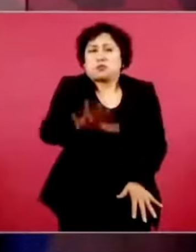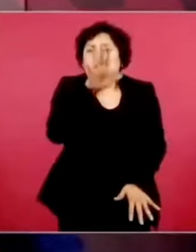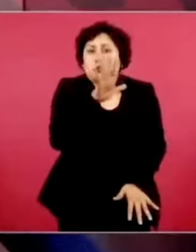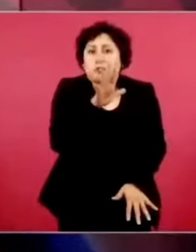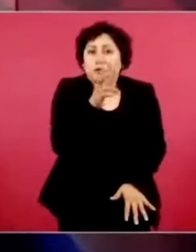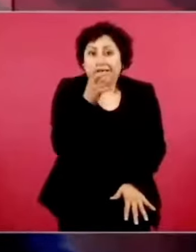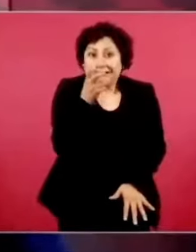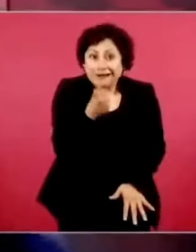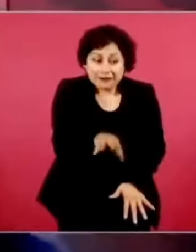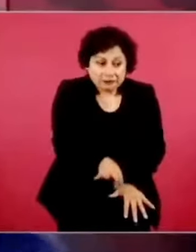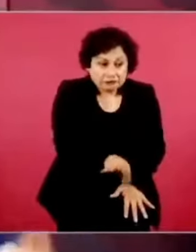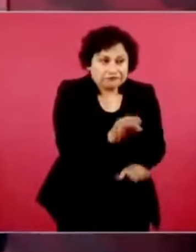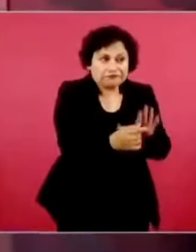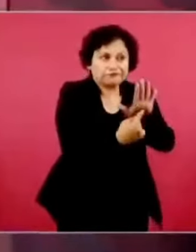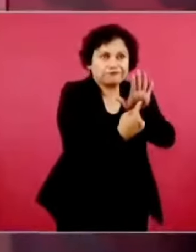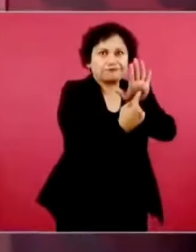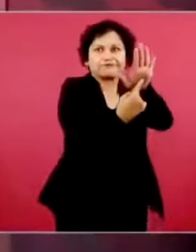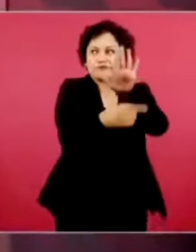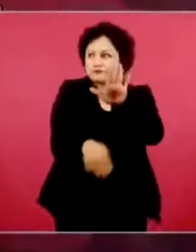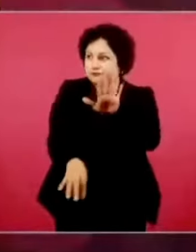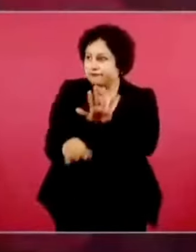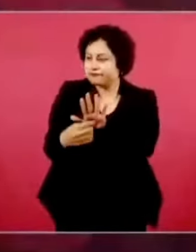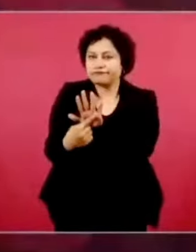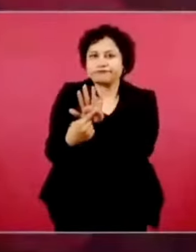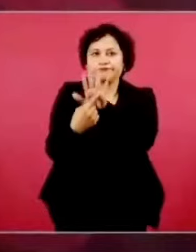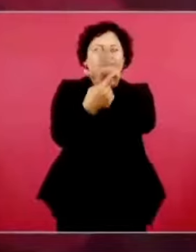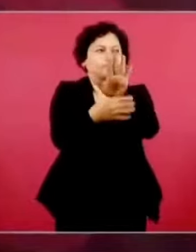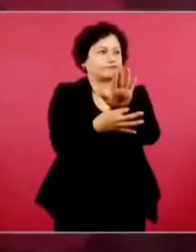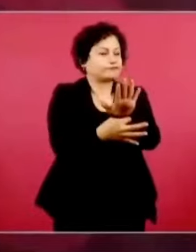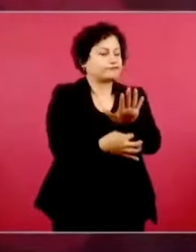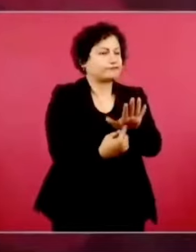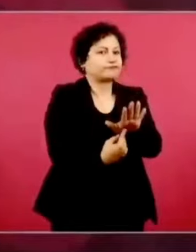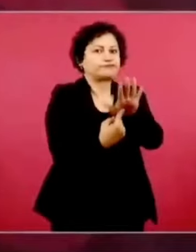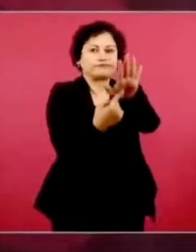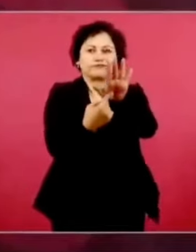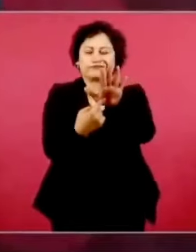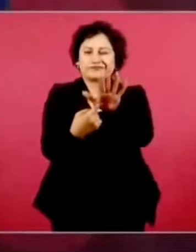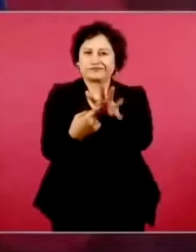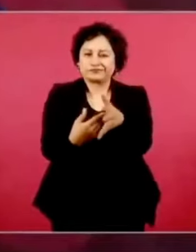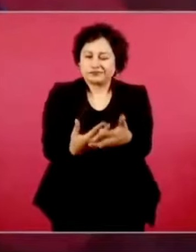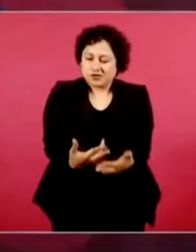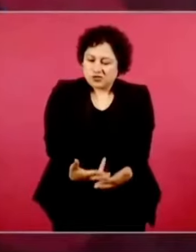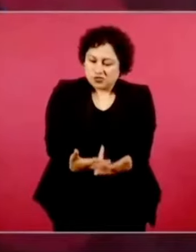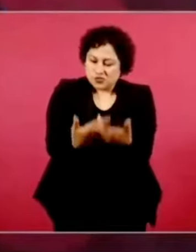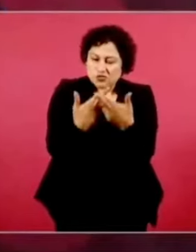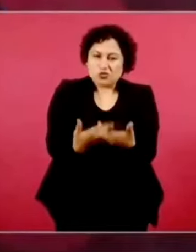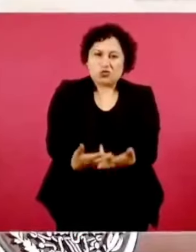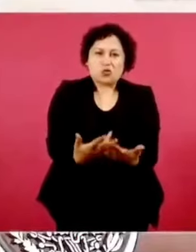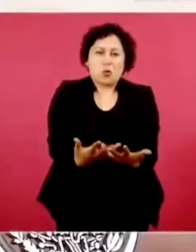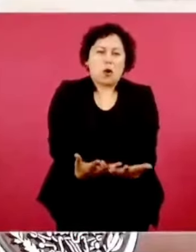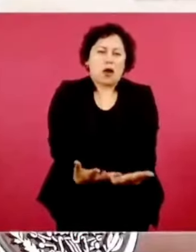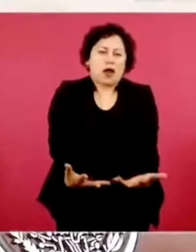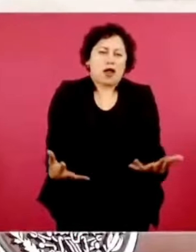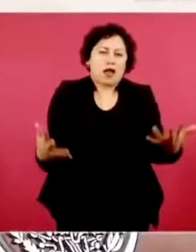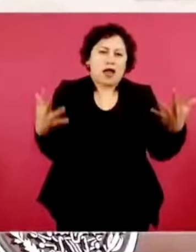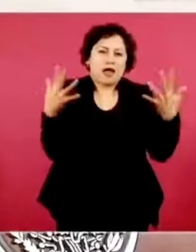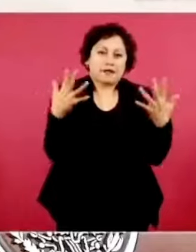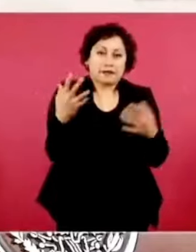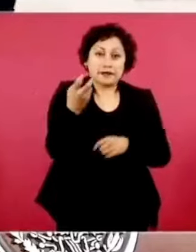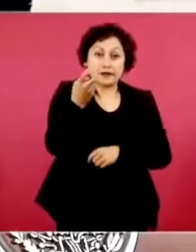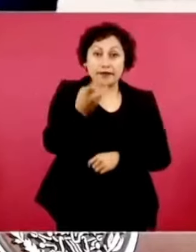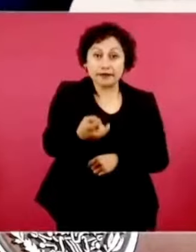Eso es el humanismo, porque en esas grandes civilizaciones